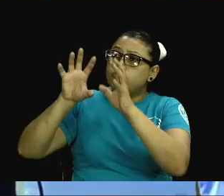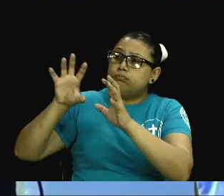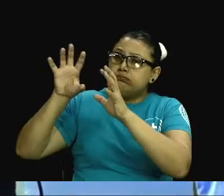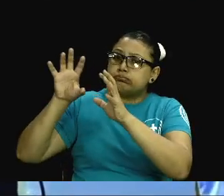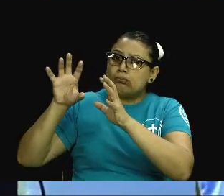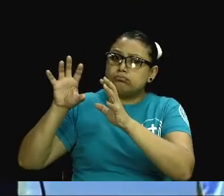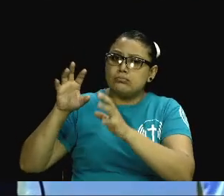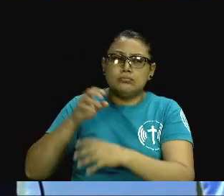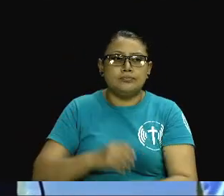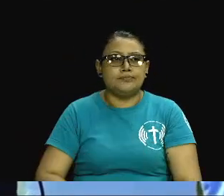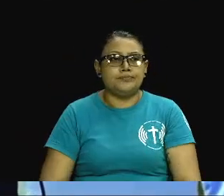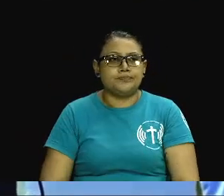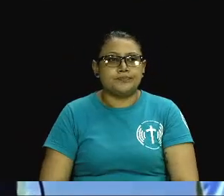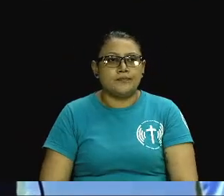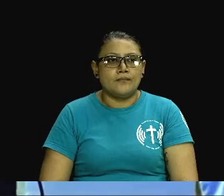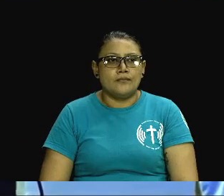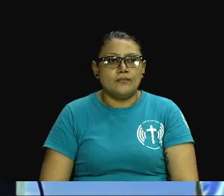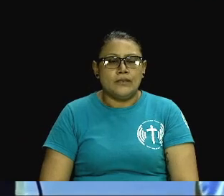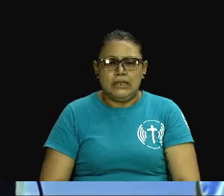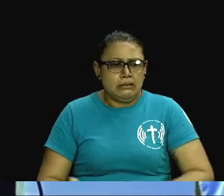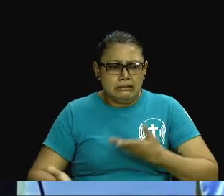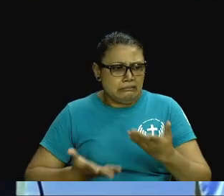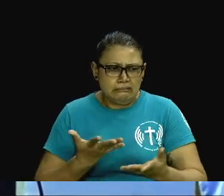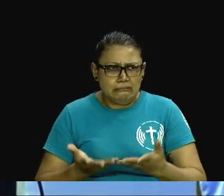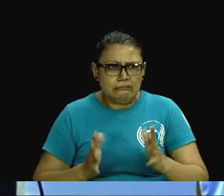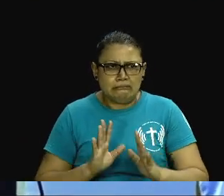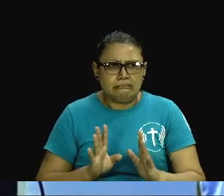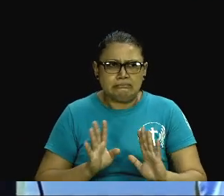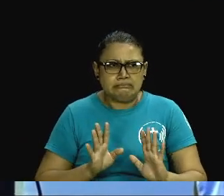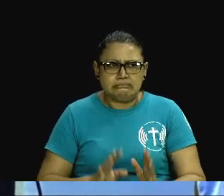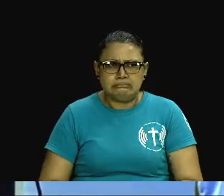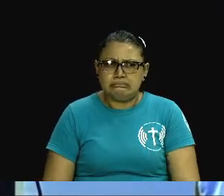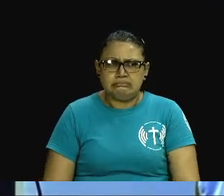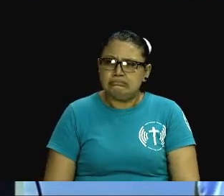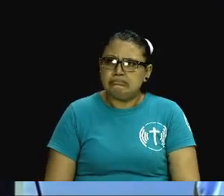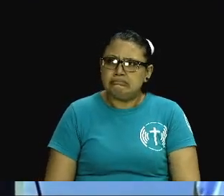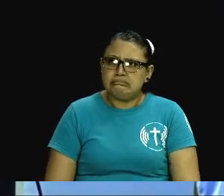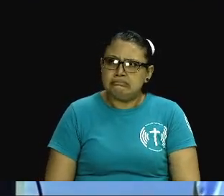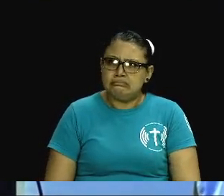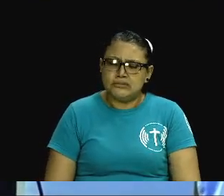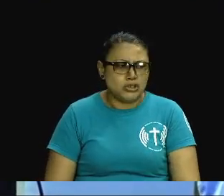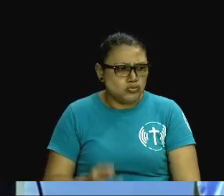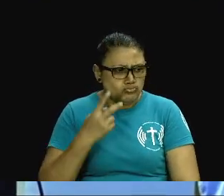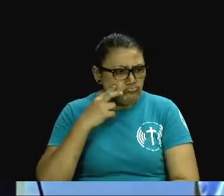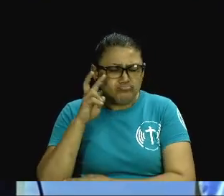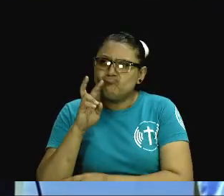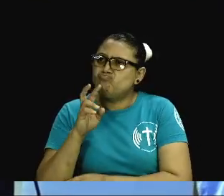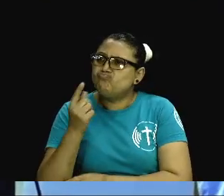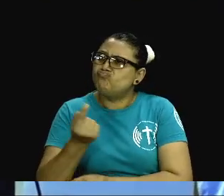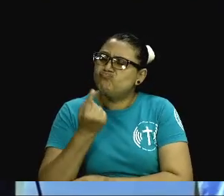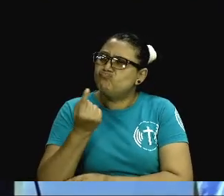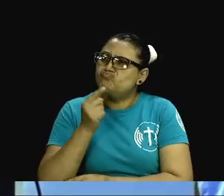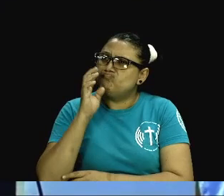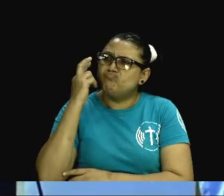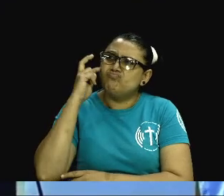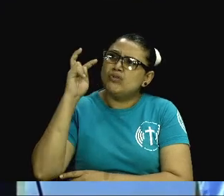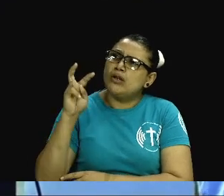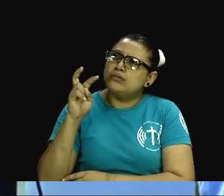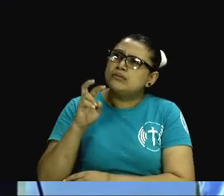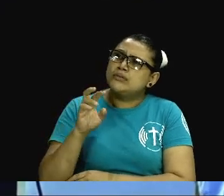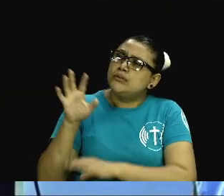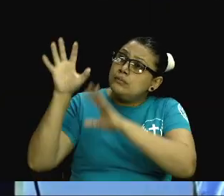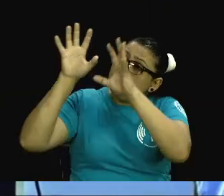el criado no percibió la señal oye el criado no